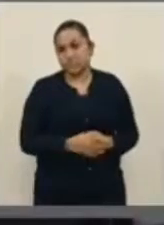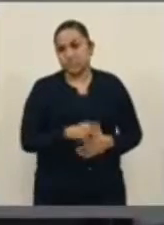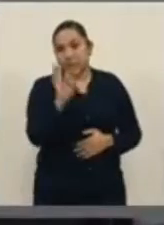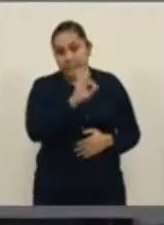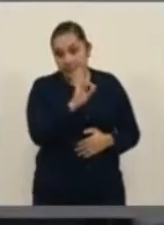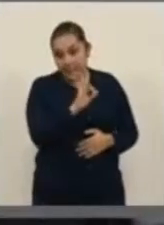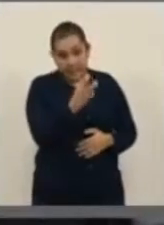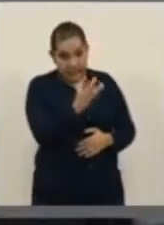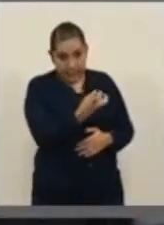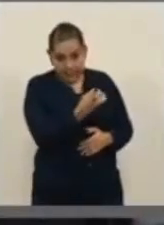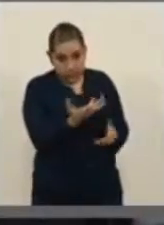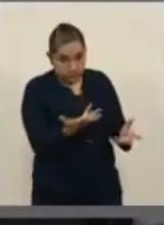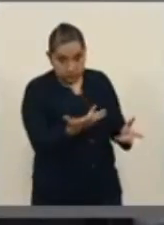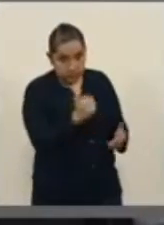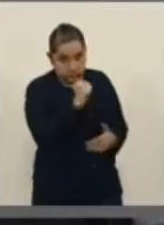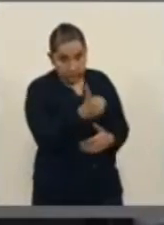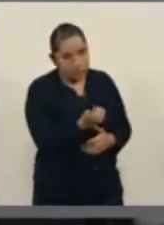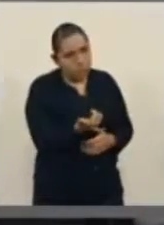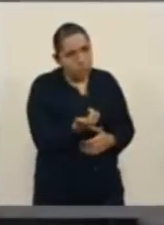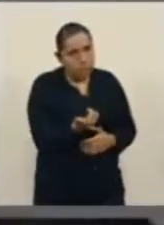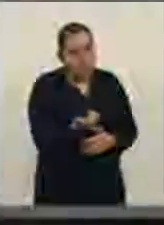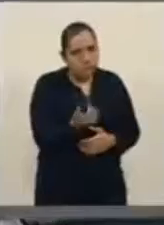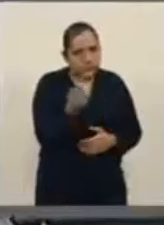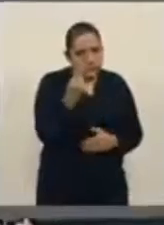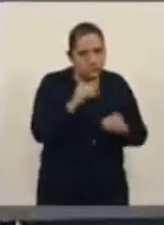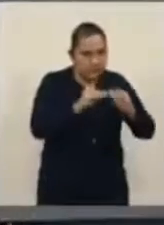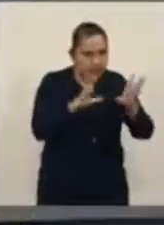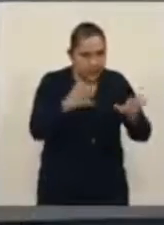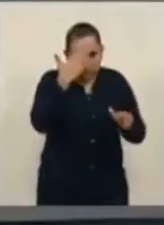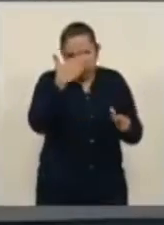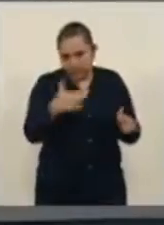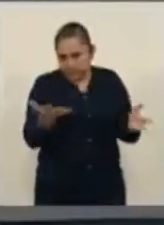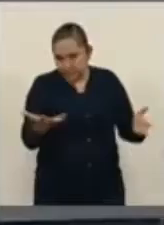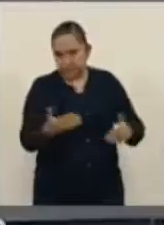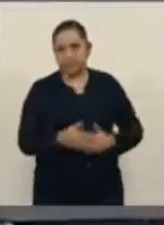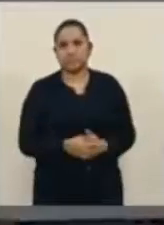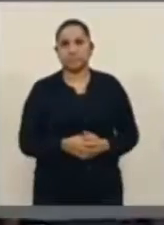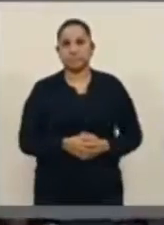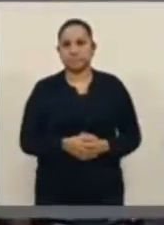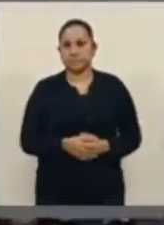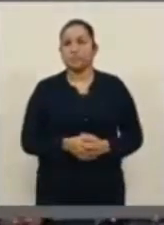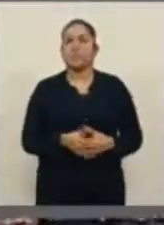ha sucedido, que también se esclarezca. Se está construyendo el acuerdo, señor.